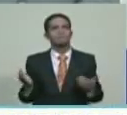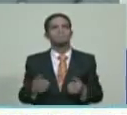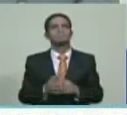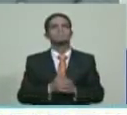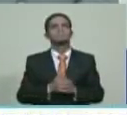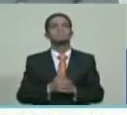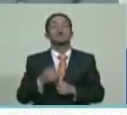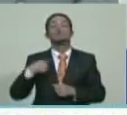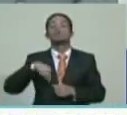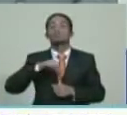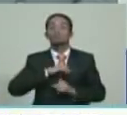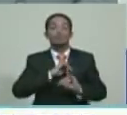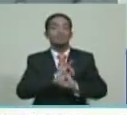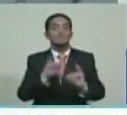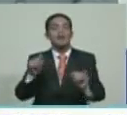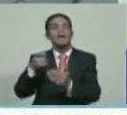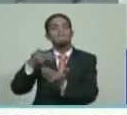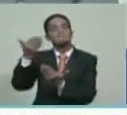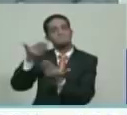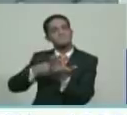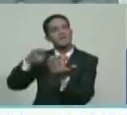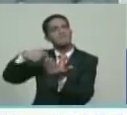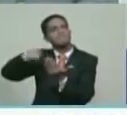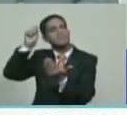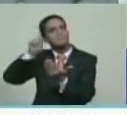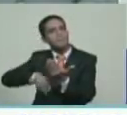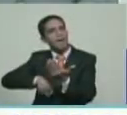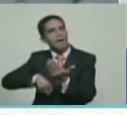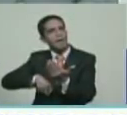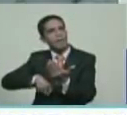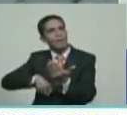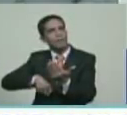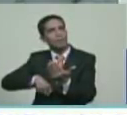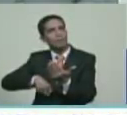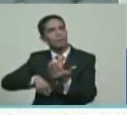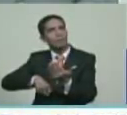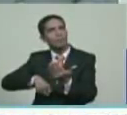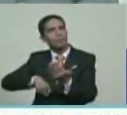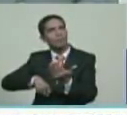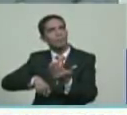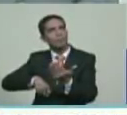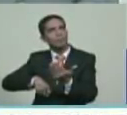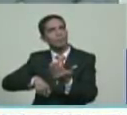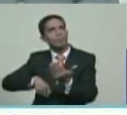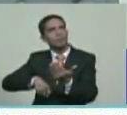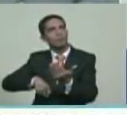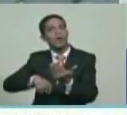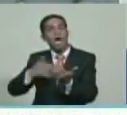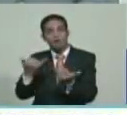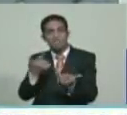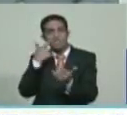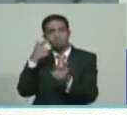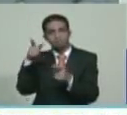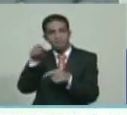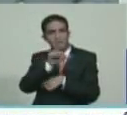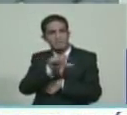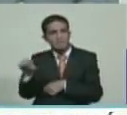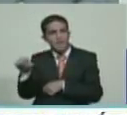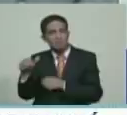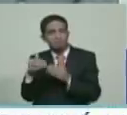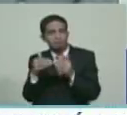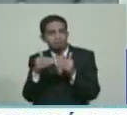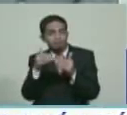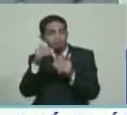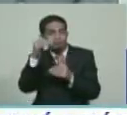ya firmado contratos de compra que superan en esta primera semana los 500